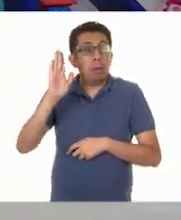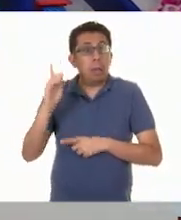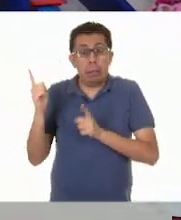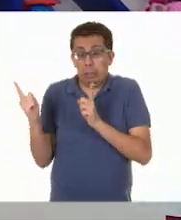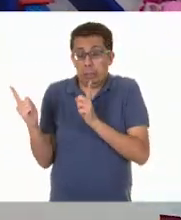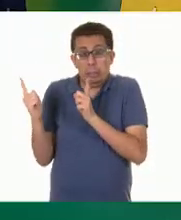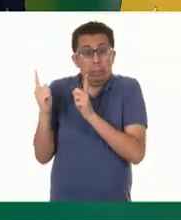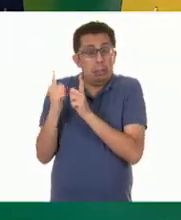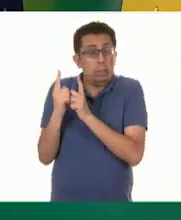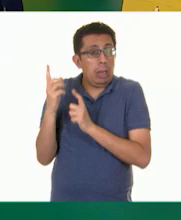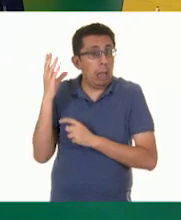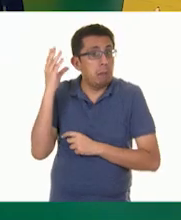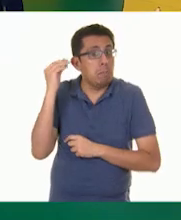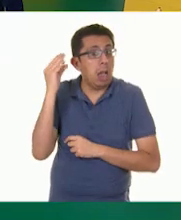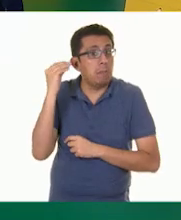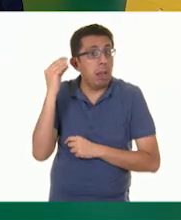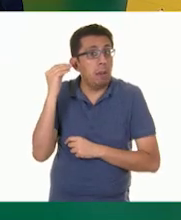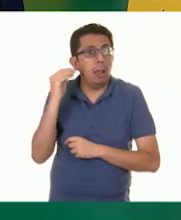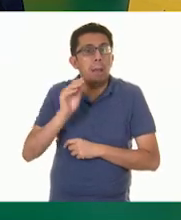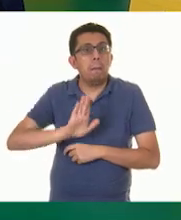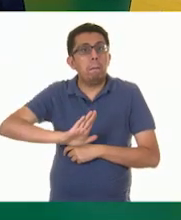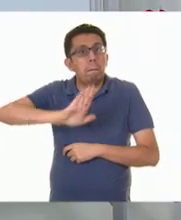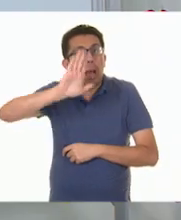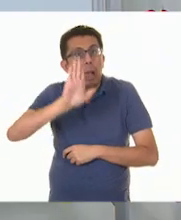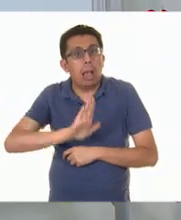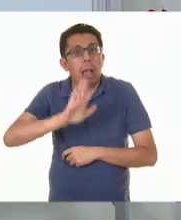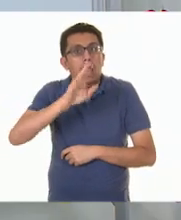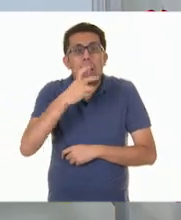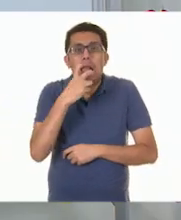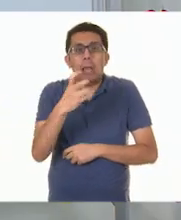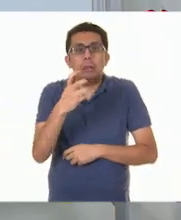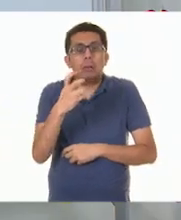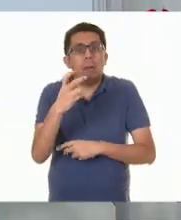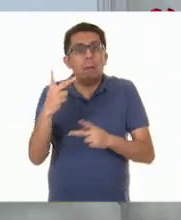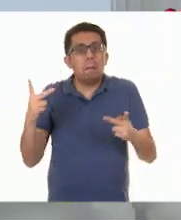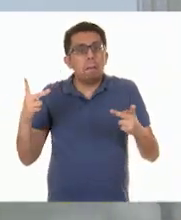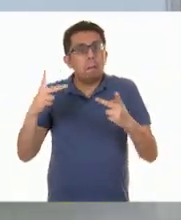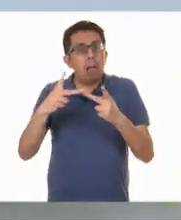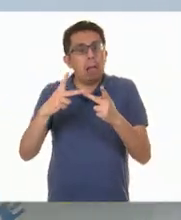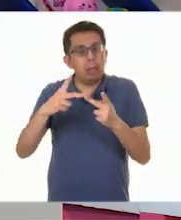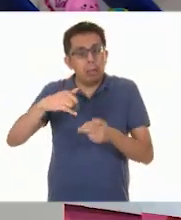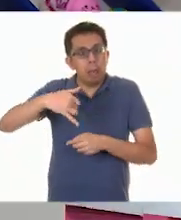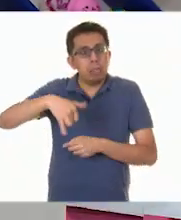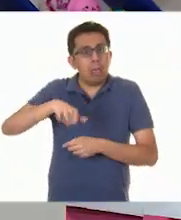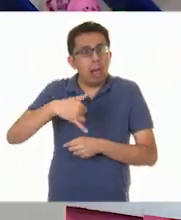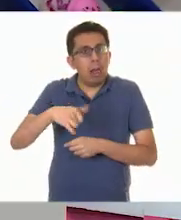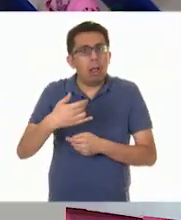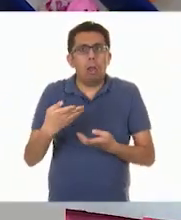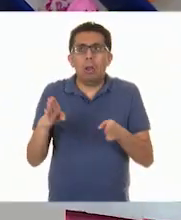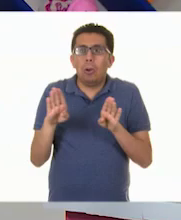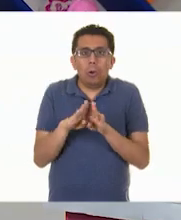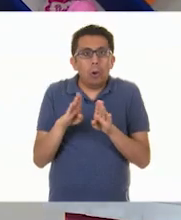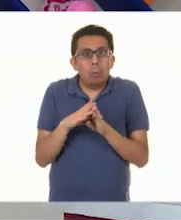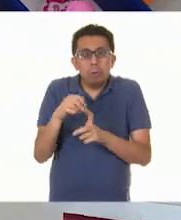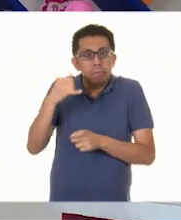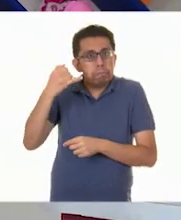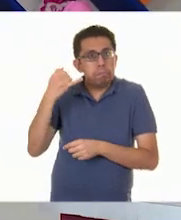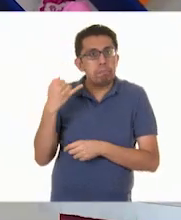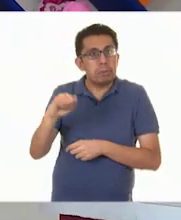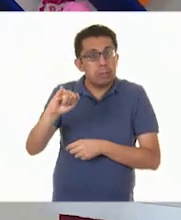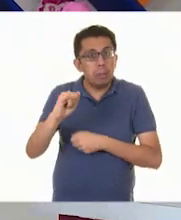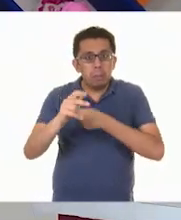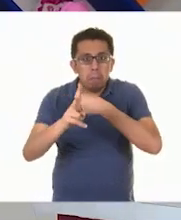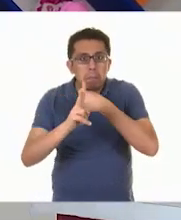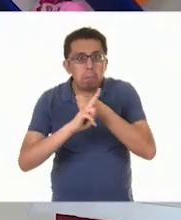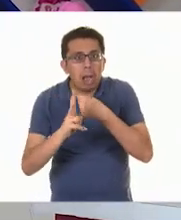oreja, exacto, porque está funcionando como un teléfono. Pero ¿cómo va a ser si nada más son vasitos y un hilo?